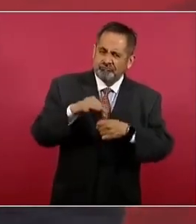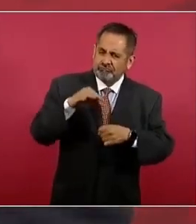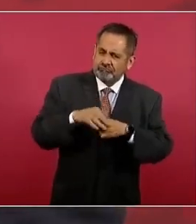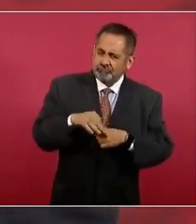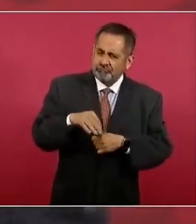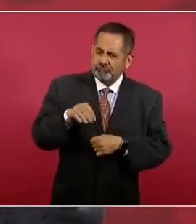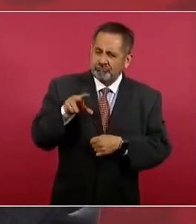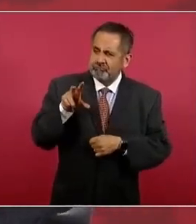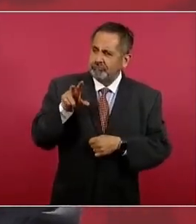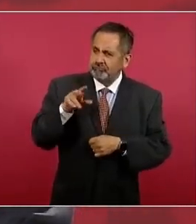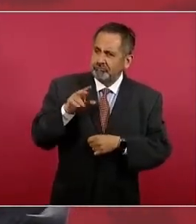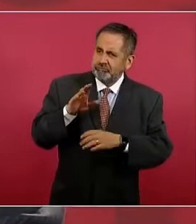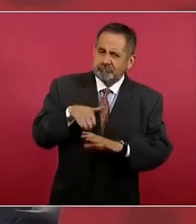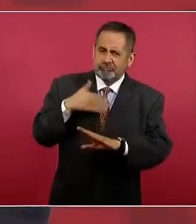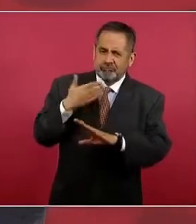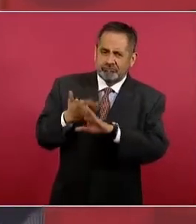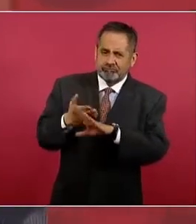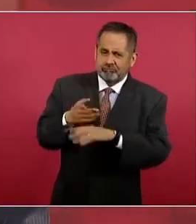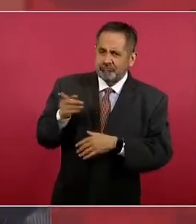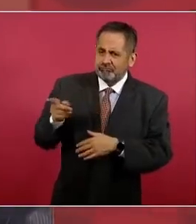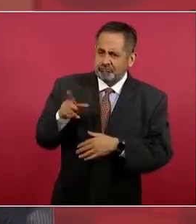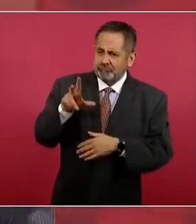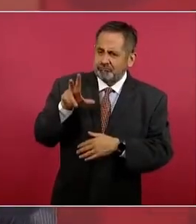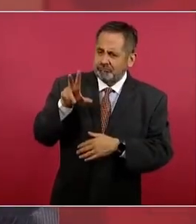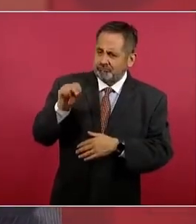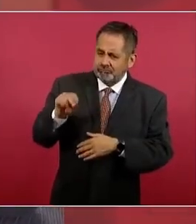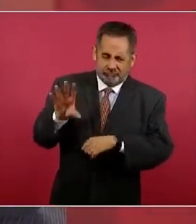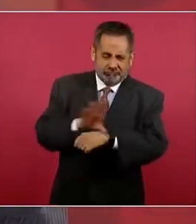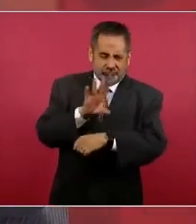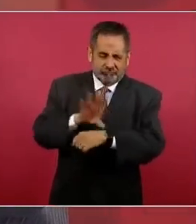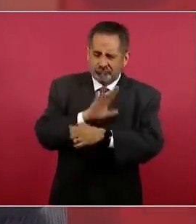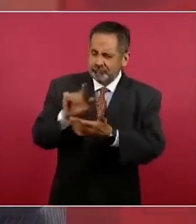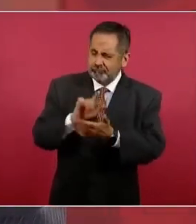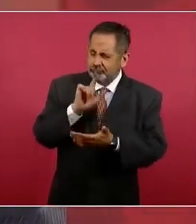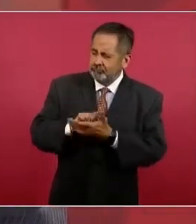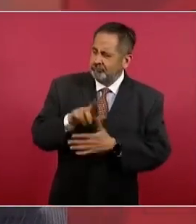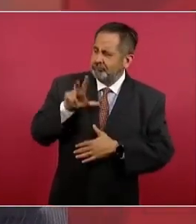contra de la iniciativa de reforma eléctrica.